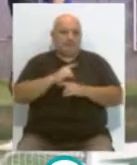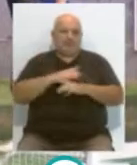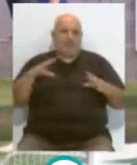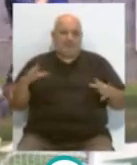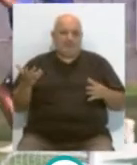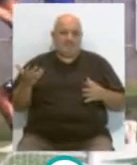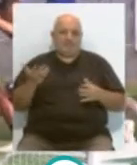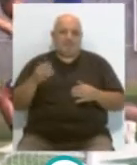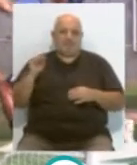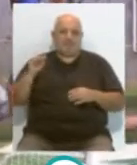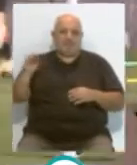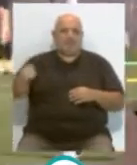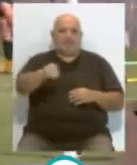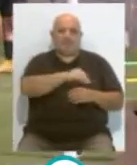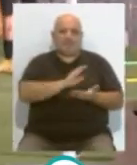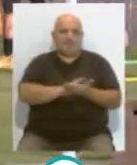están,